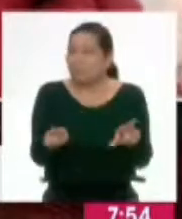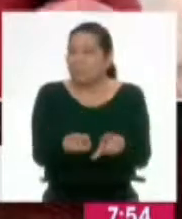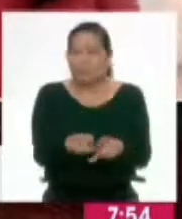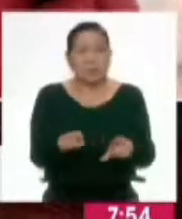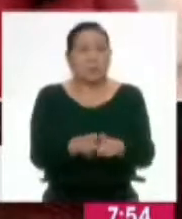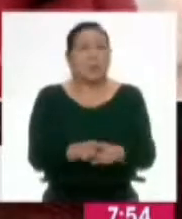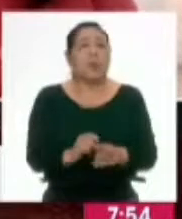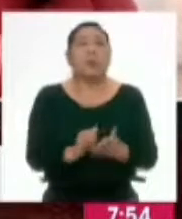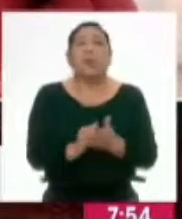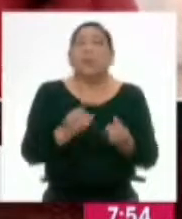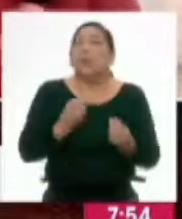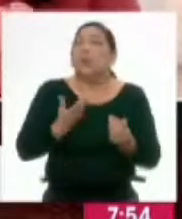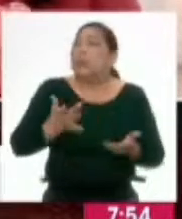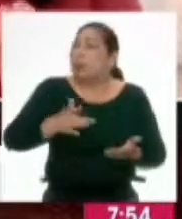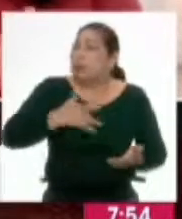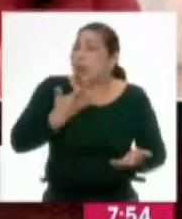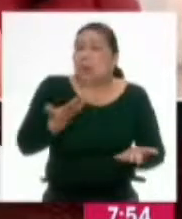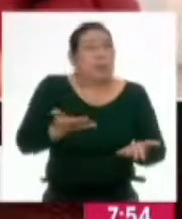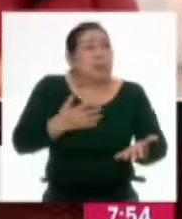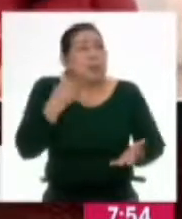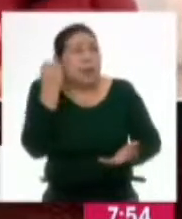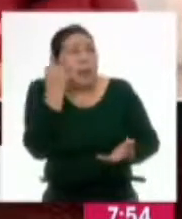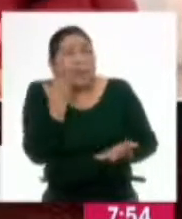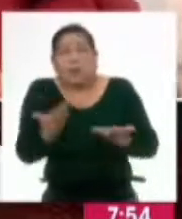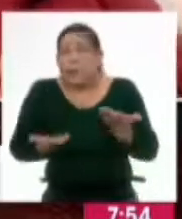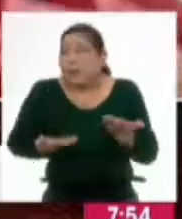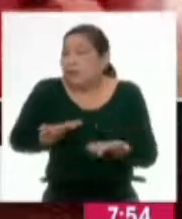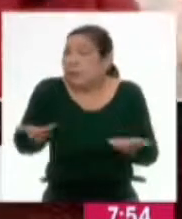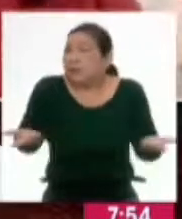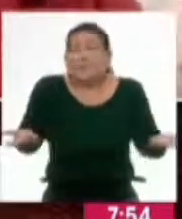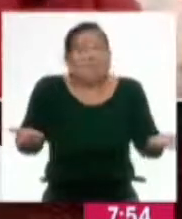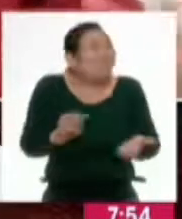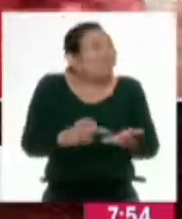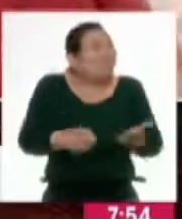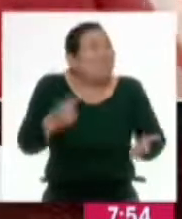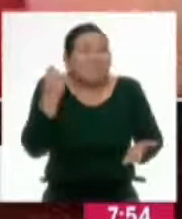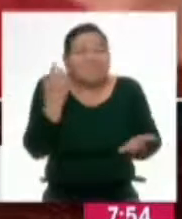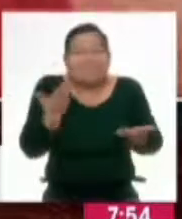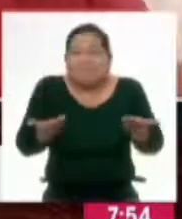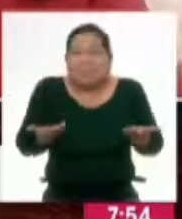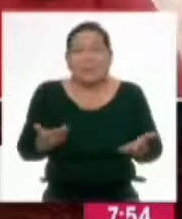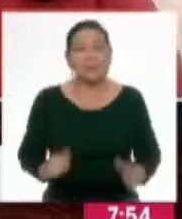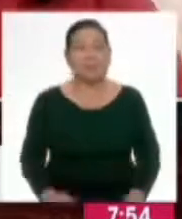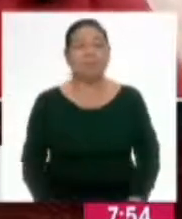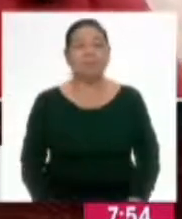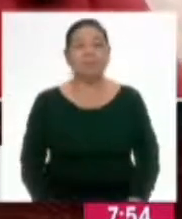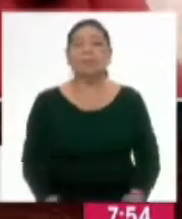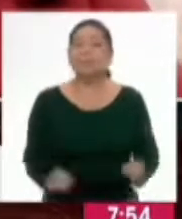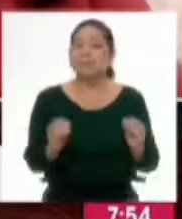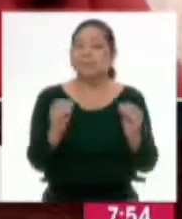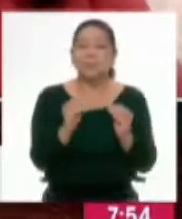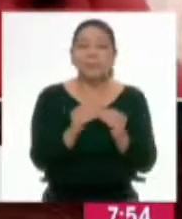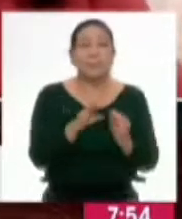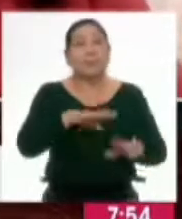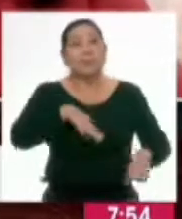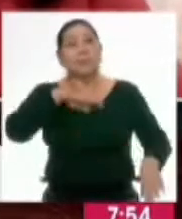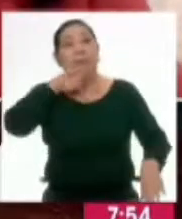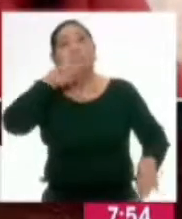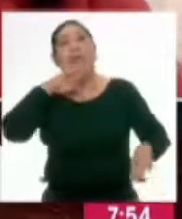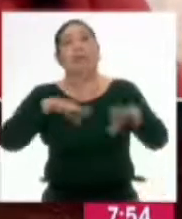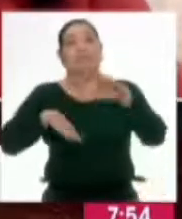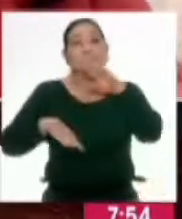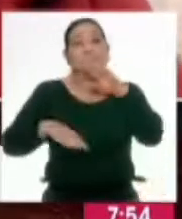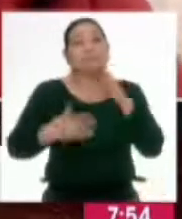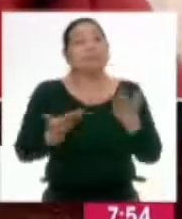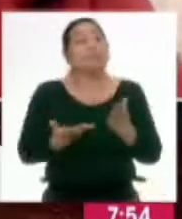también por cómo ellos se sienten y no comprenden lo que les pasa. Al no comprender, estamos notando que están teniendo conductas muy